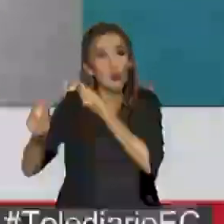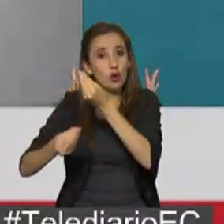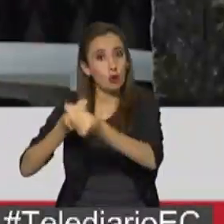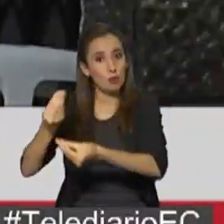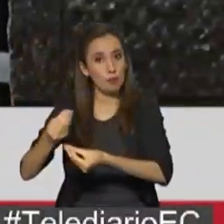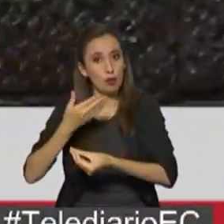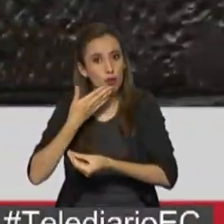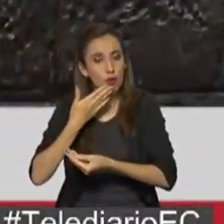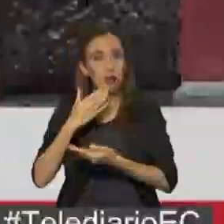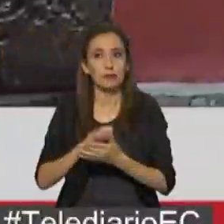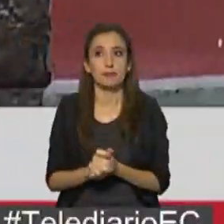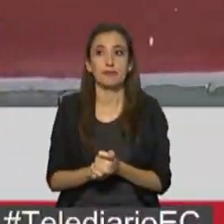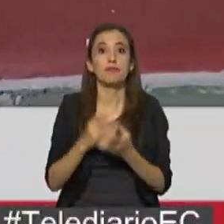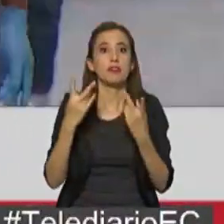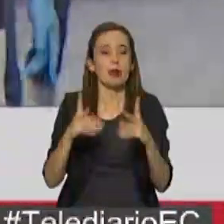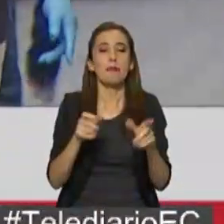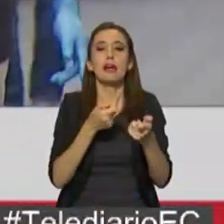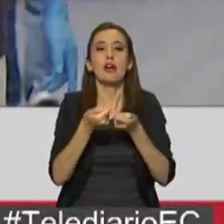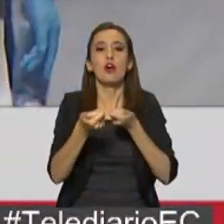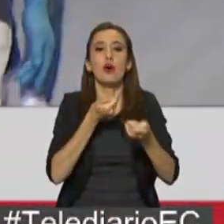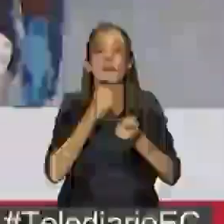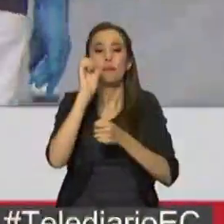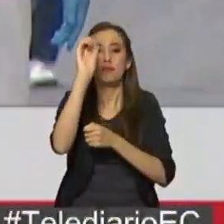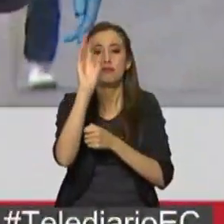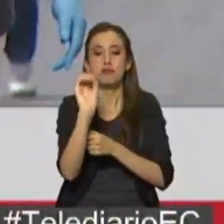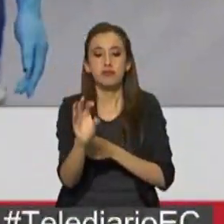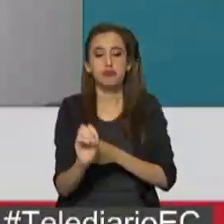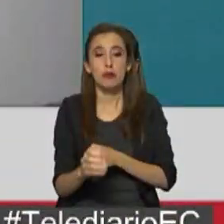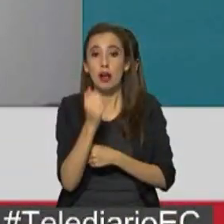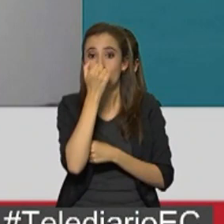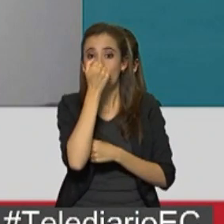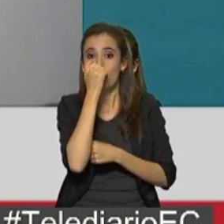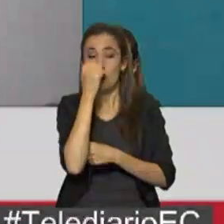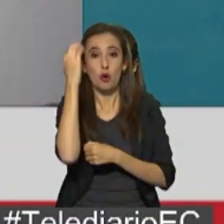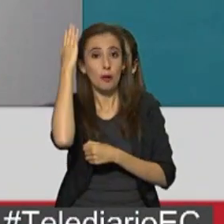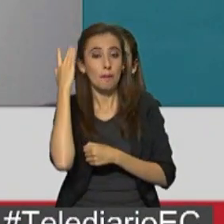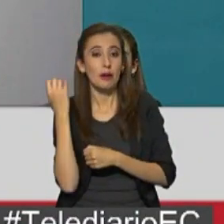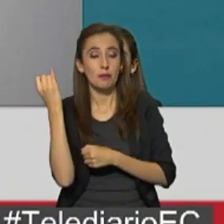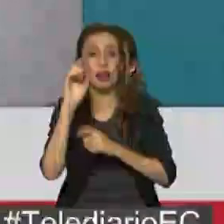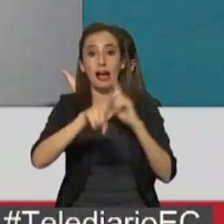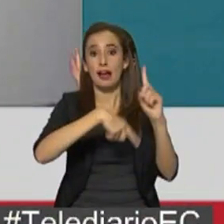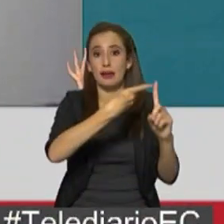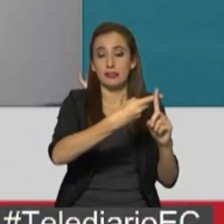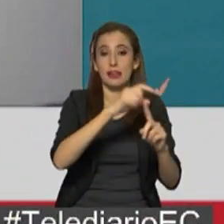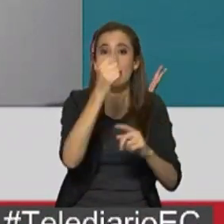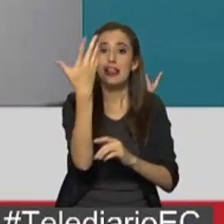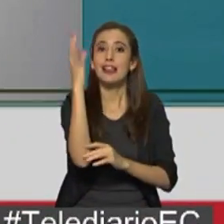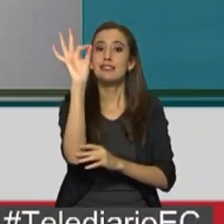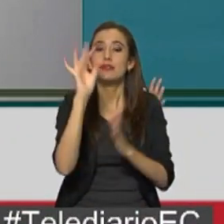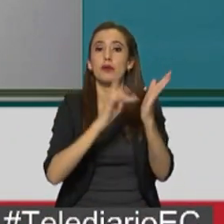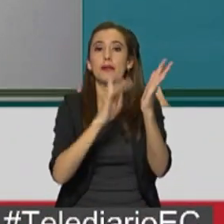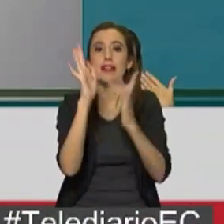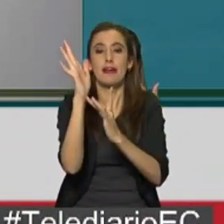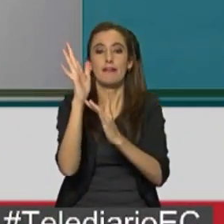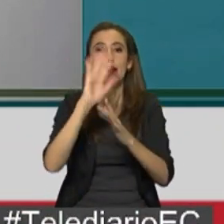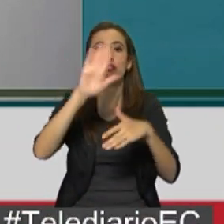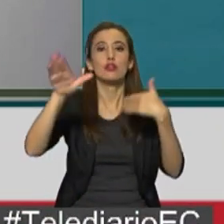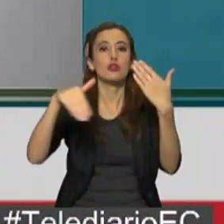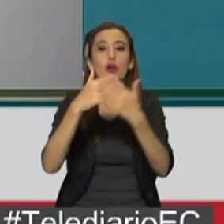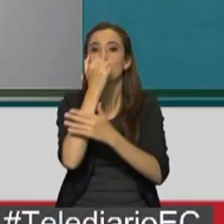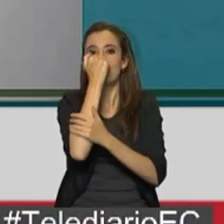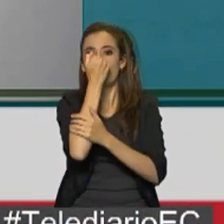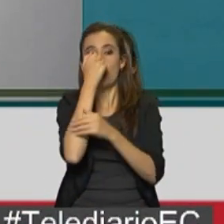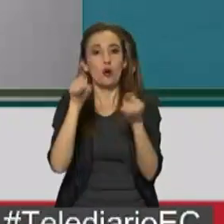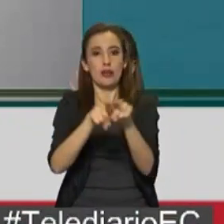explicó el funcionamiento de la semaforización al menos hasta el 19 de abril todos en rojo y manteniendo las